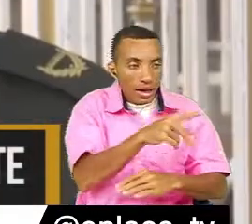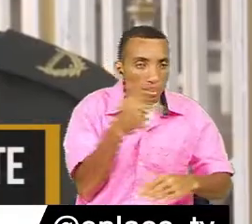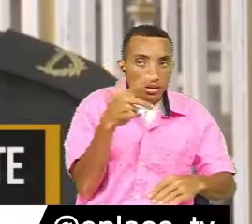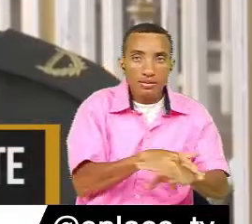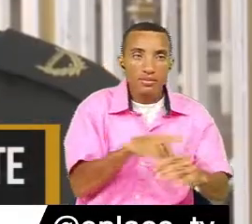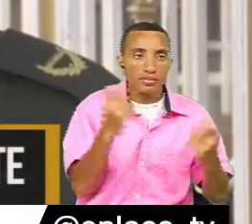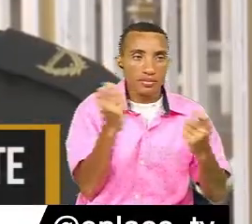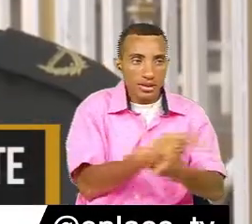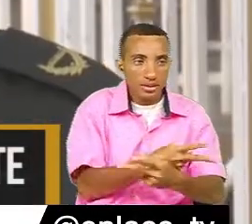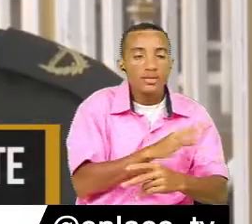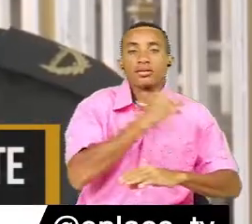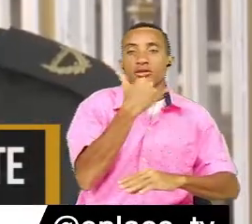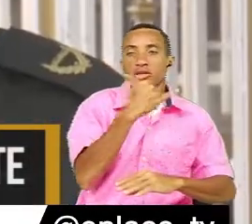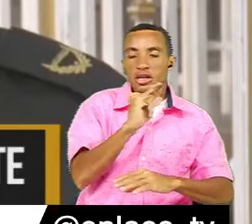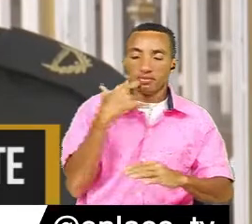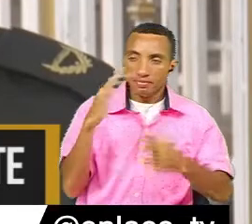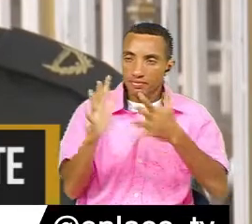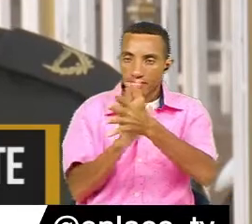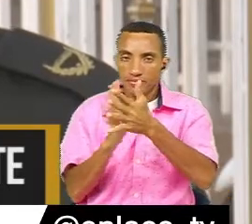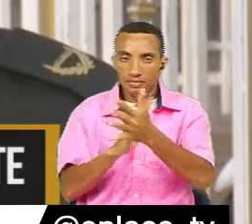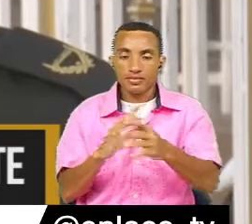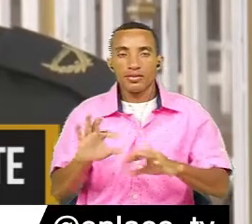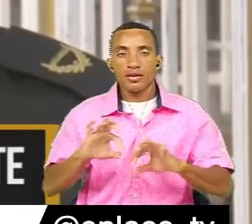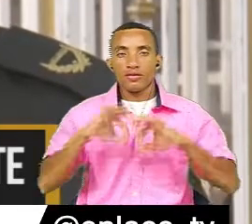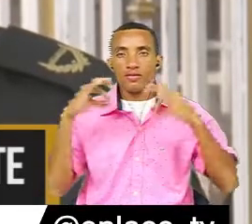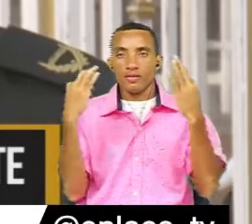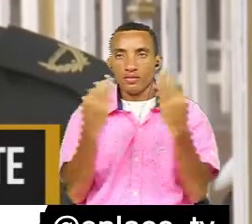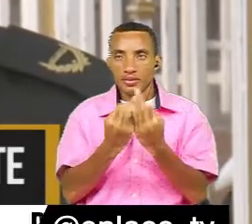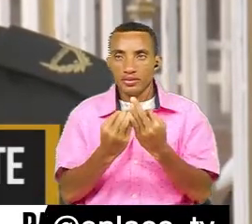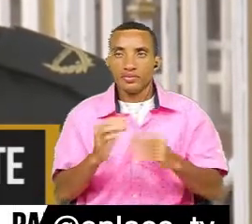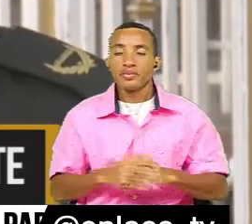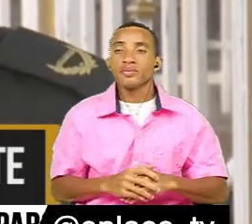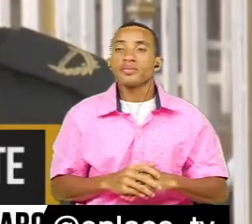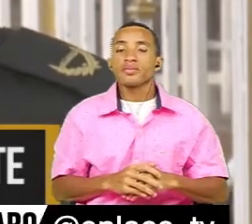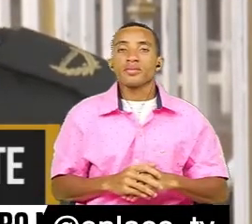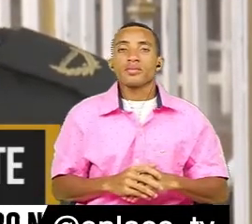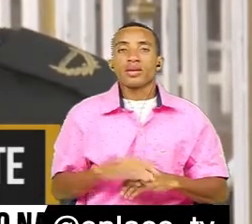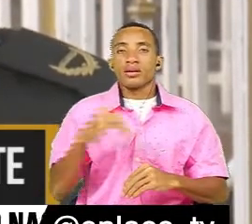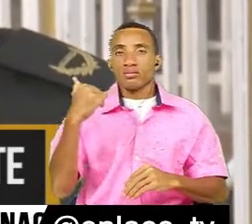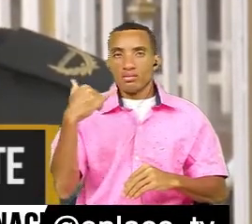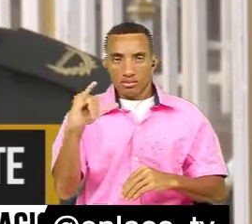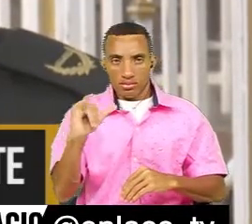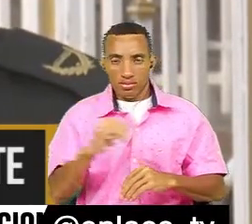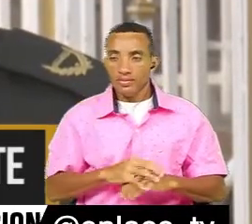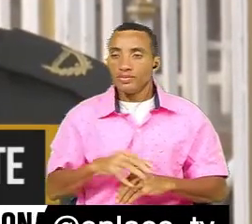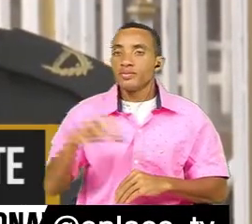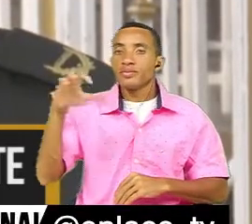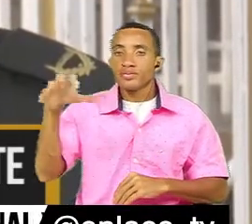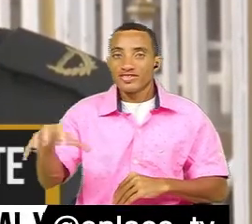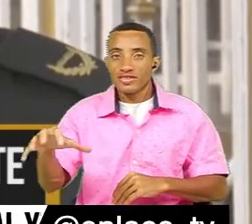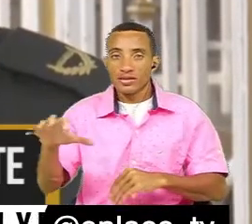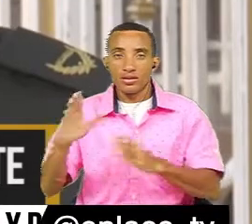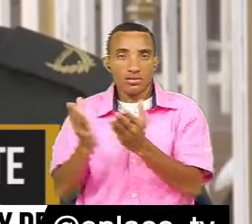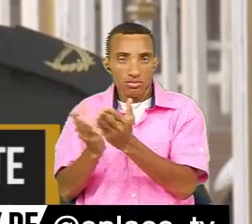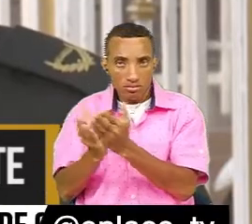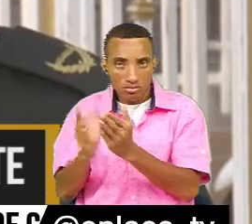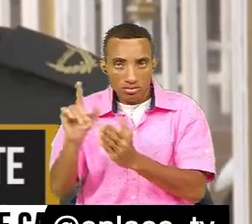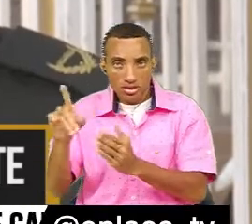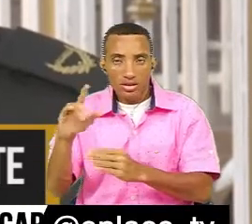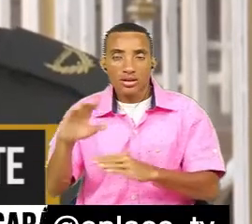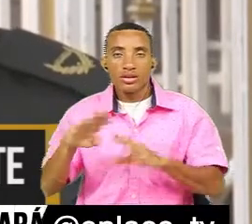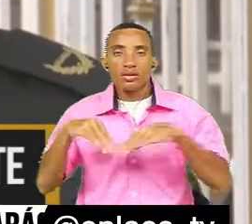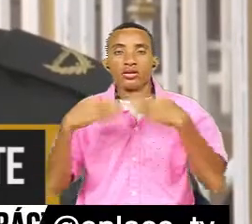No, fueron notificados de primera mano por personal del establecimiento educativo y por personal de infancia y adolescencia,